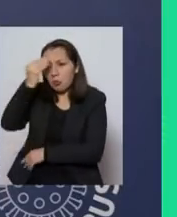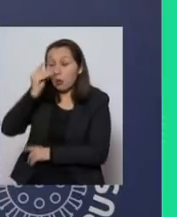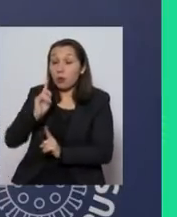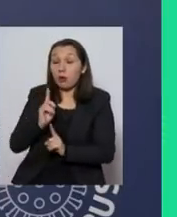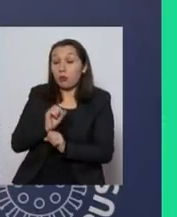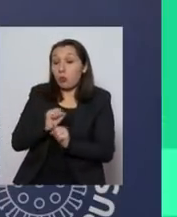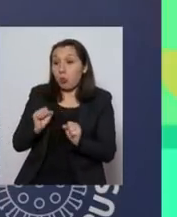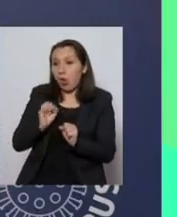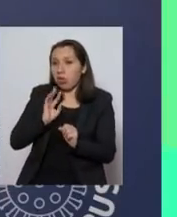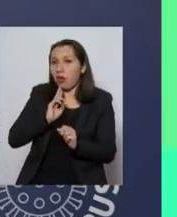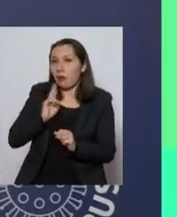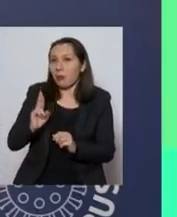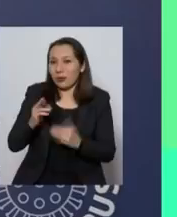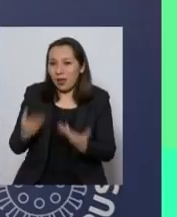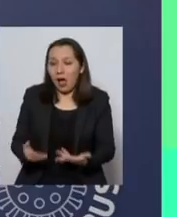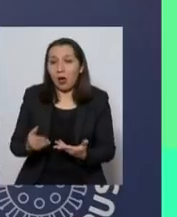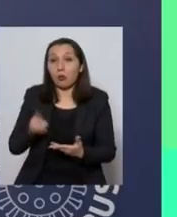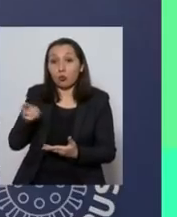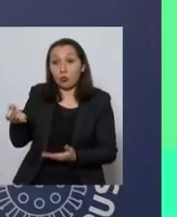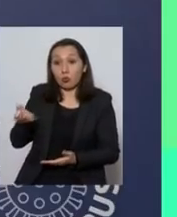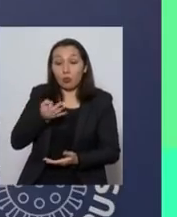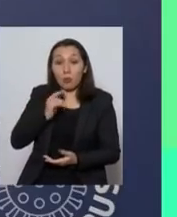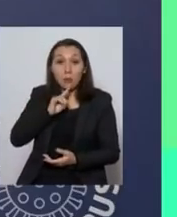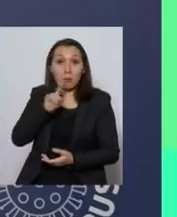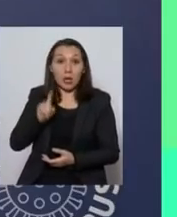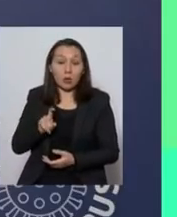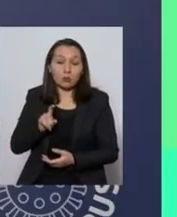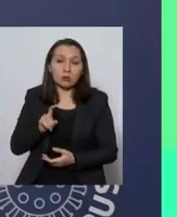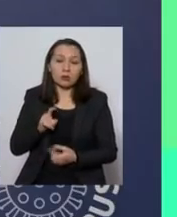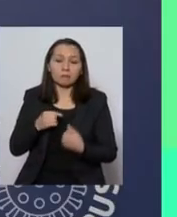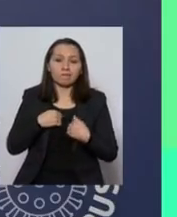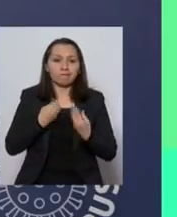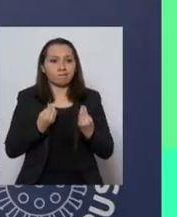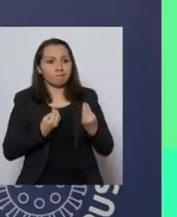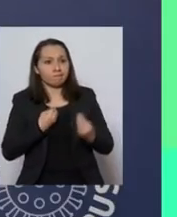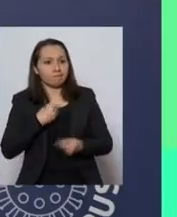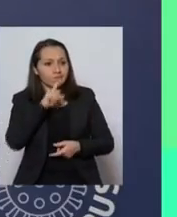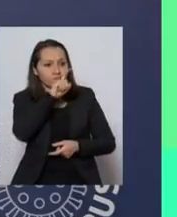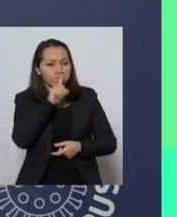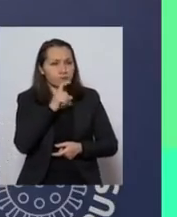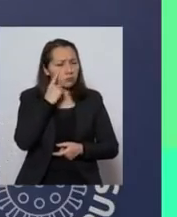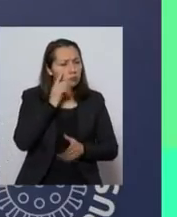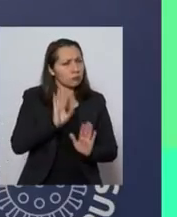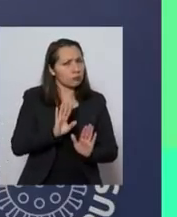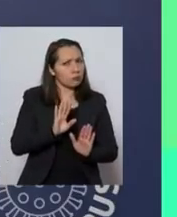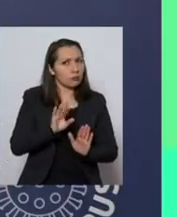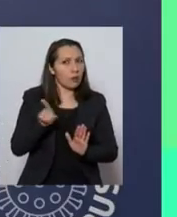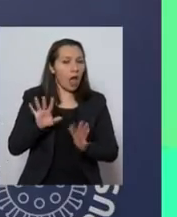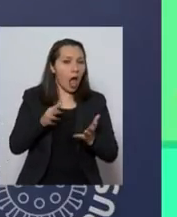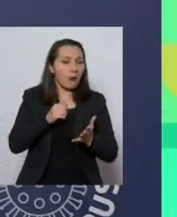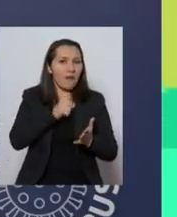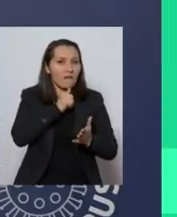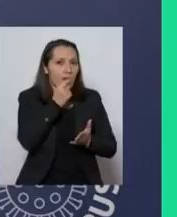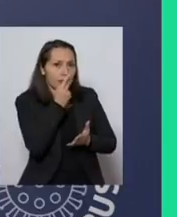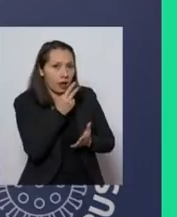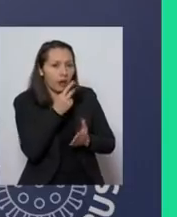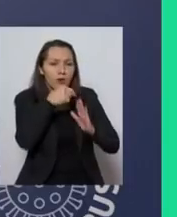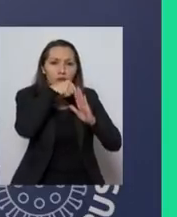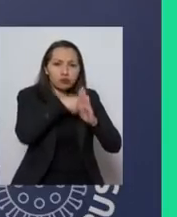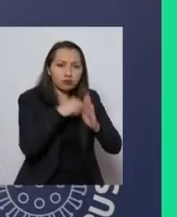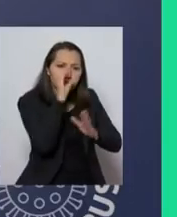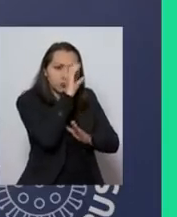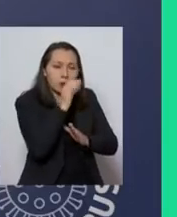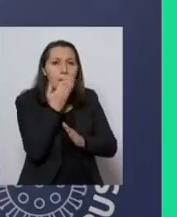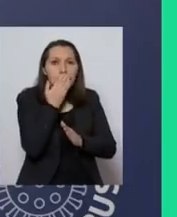preocupe, porque a lo mejor a través de su pregunta más bien me produce una inquietud de decir, a ver, esto a lo mejor tiene una base y hay